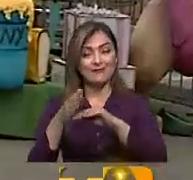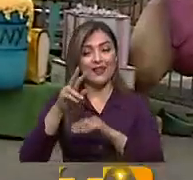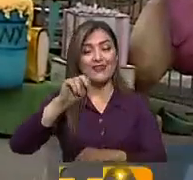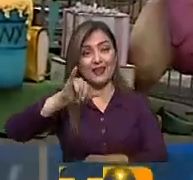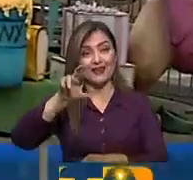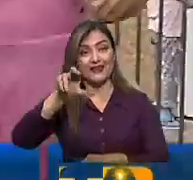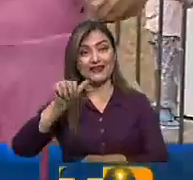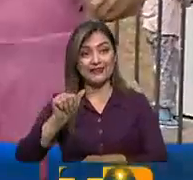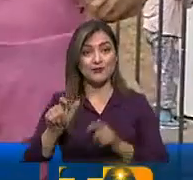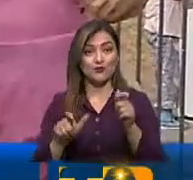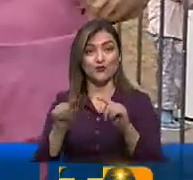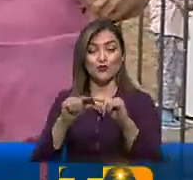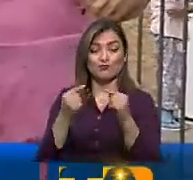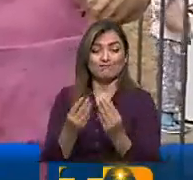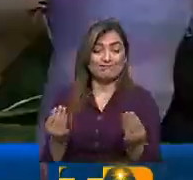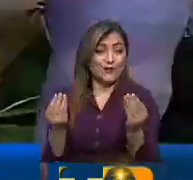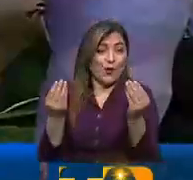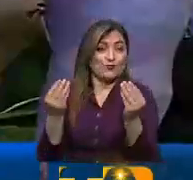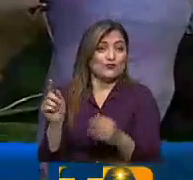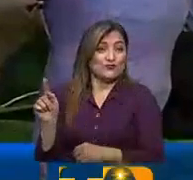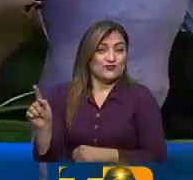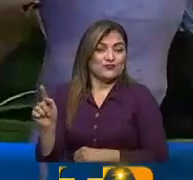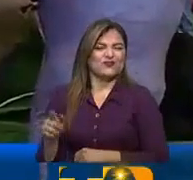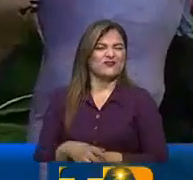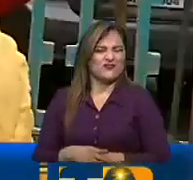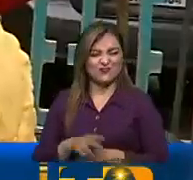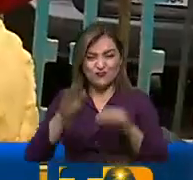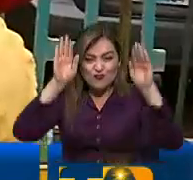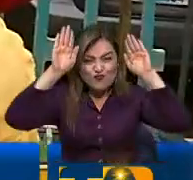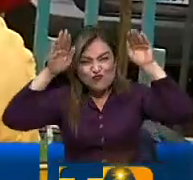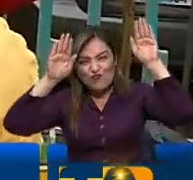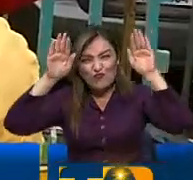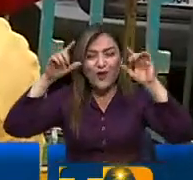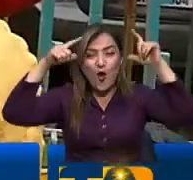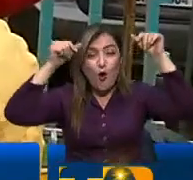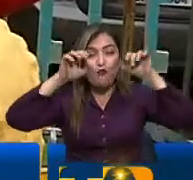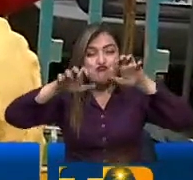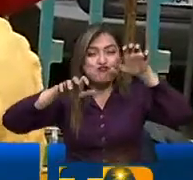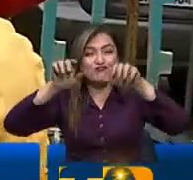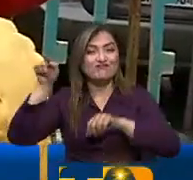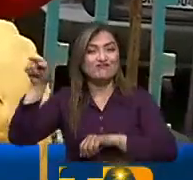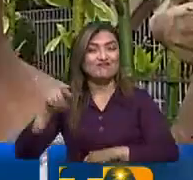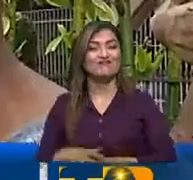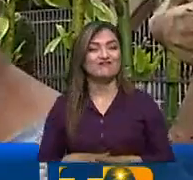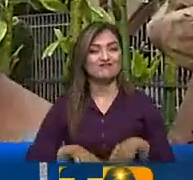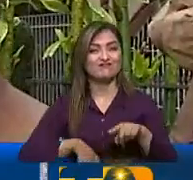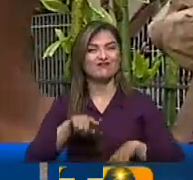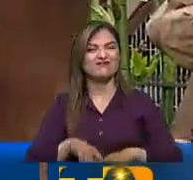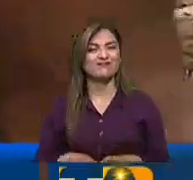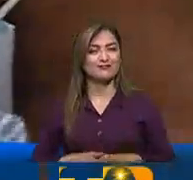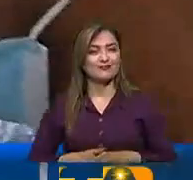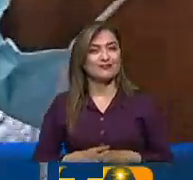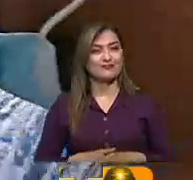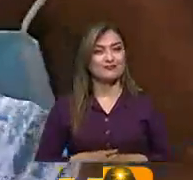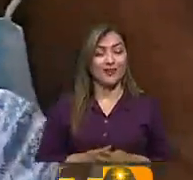más pequeños del hogar, un grupo de jóvenes crearon el Bosque Encantado como estrella principal Winnie Pooh y sus amigos. Ya en la noche